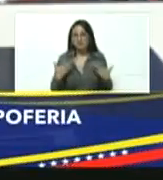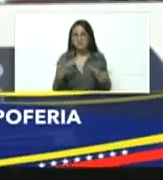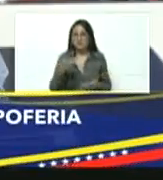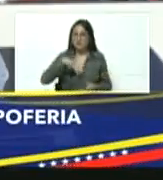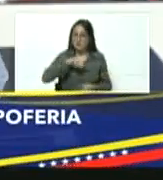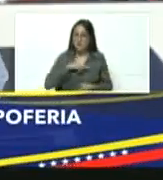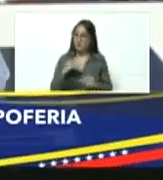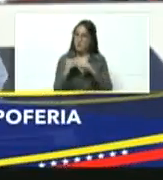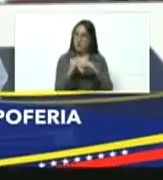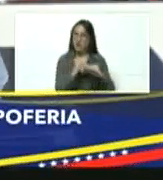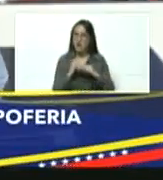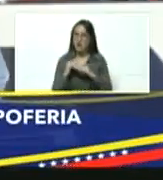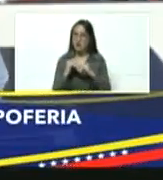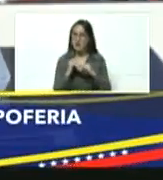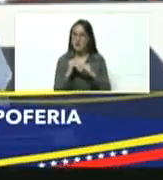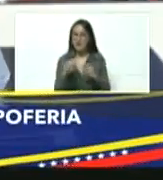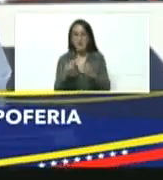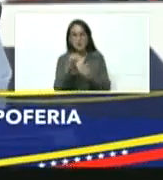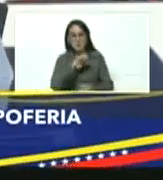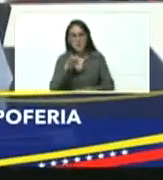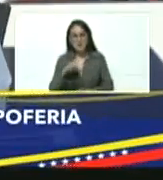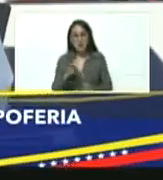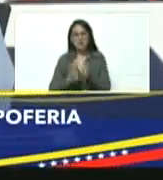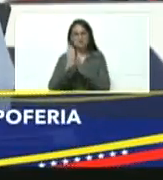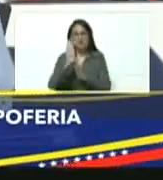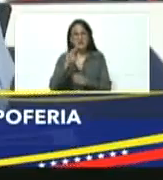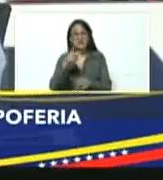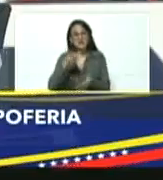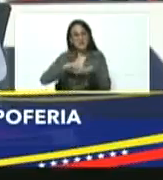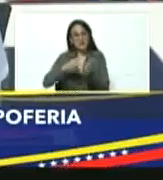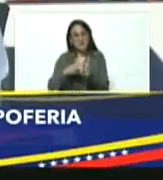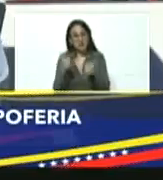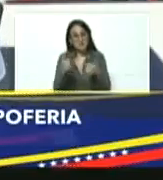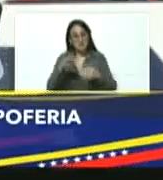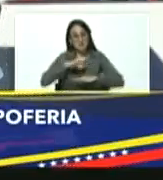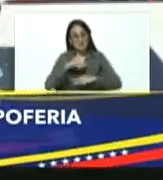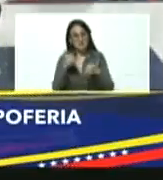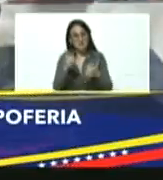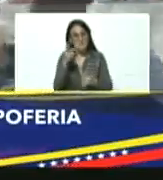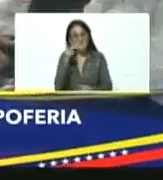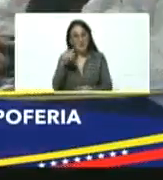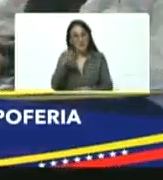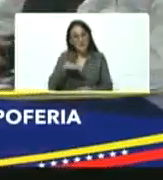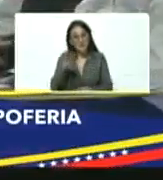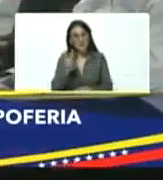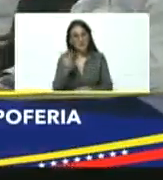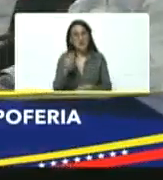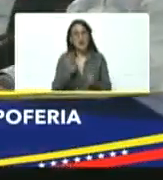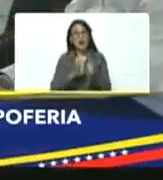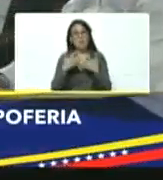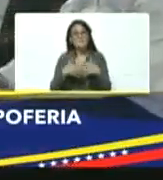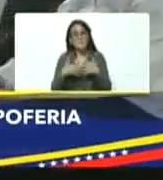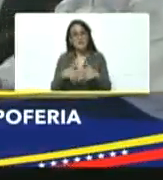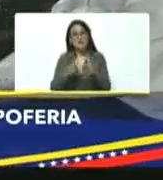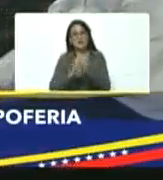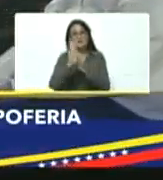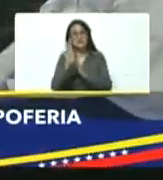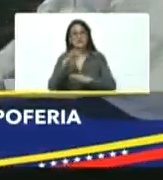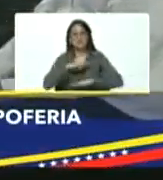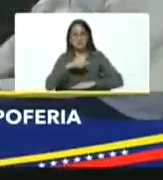nuestro. El hecho que el sector privado crezca para nosotros es satisfacción. El hecho que el Estado venezolano, que sus empresas prosperen, es motivo